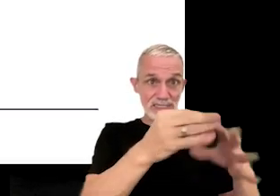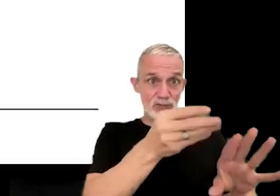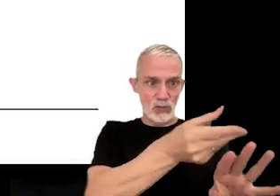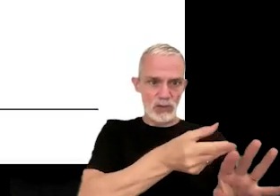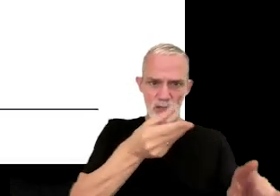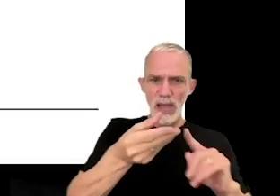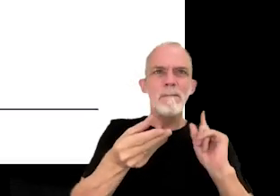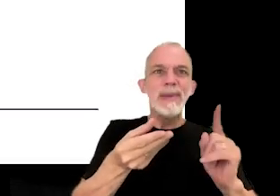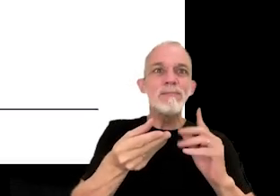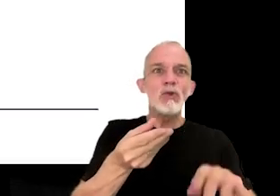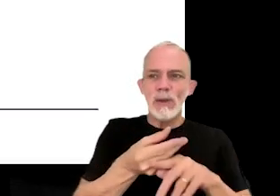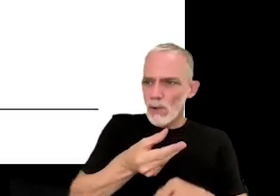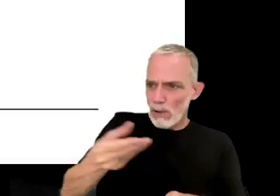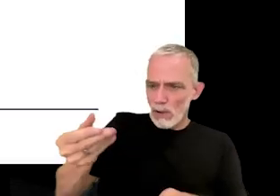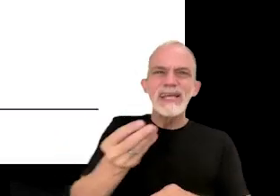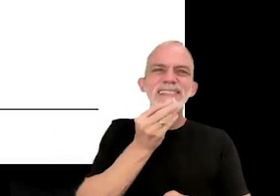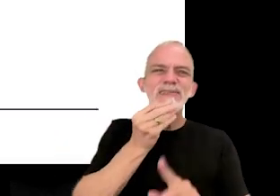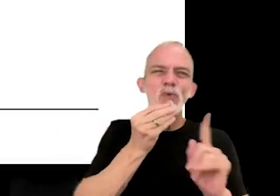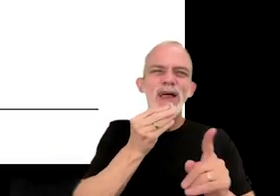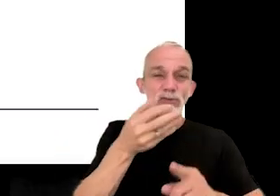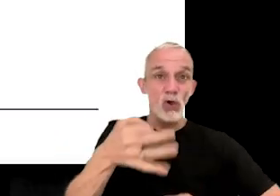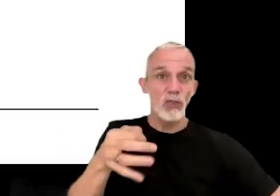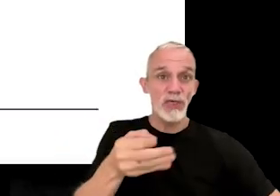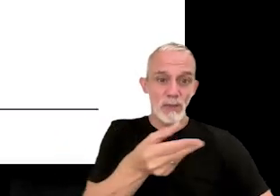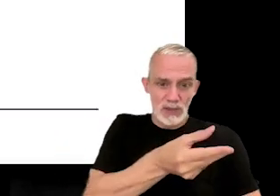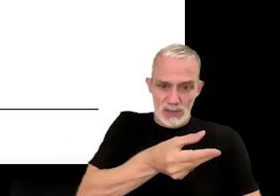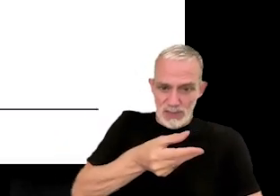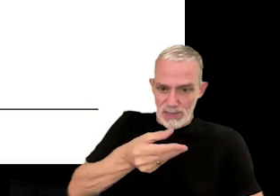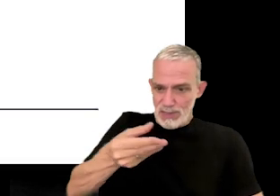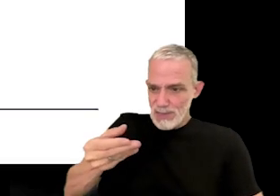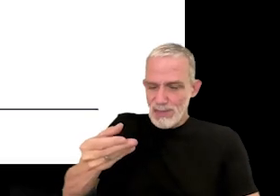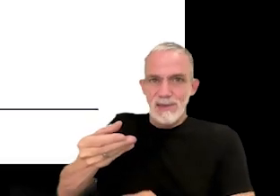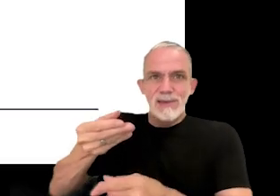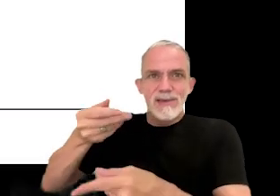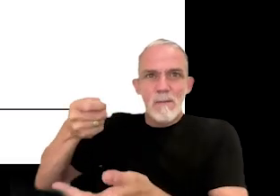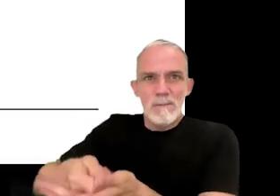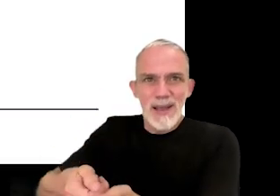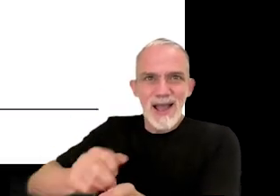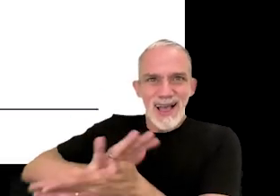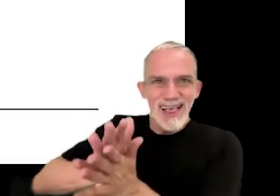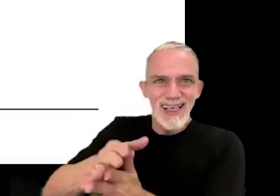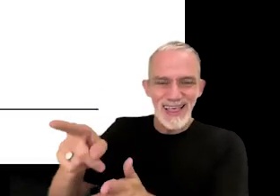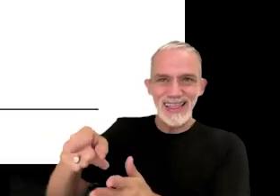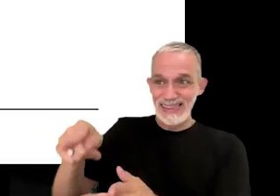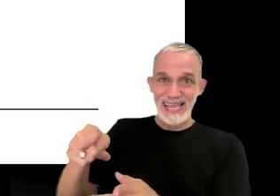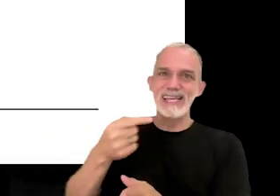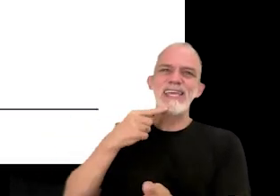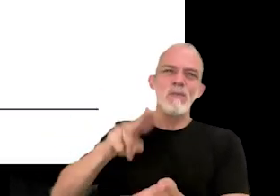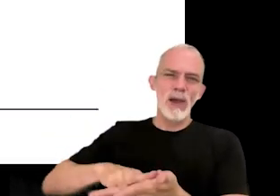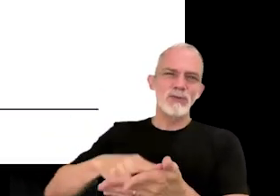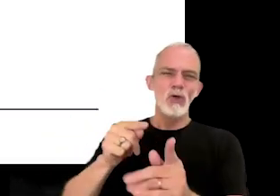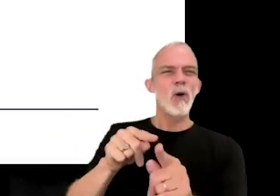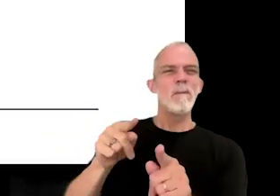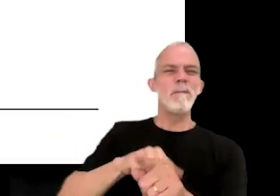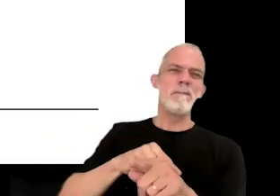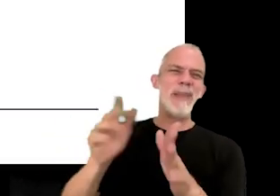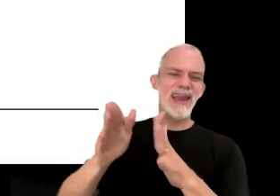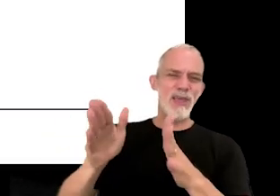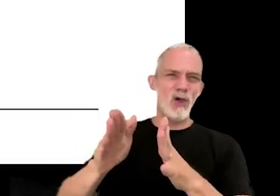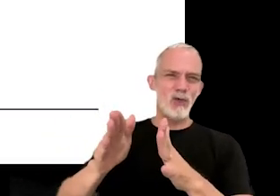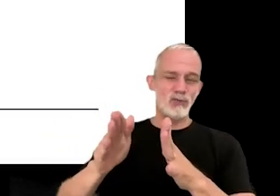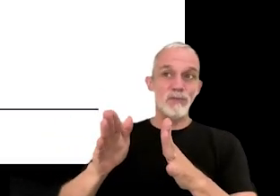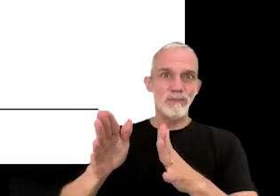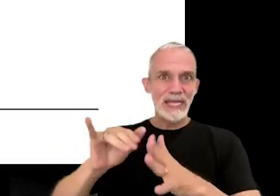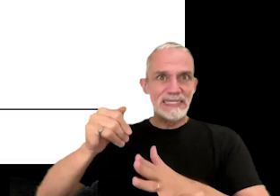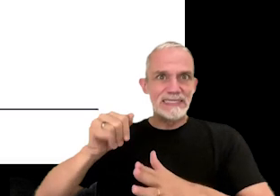conjuntamente con la simulación, que se tiene que tener en cuenta, la cancelación efectiva de los periodos que sí